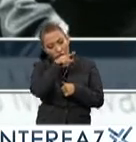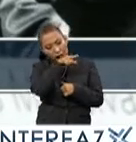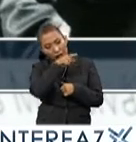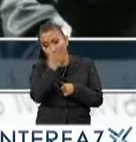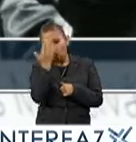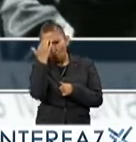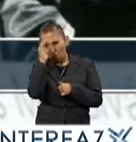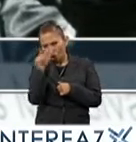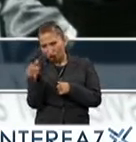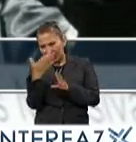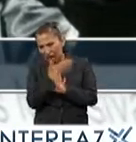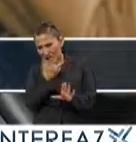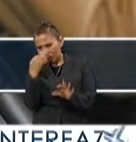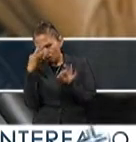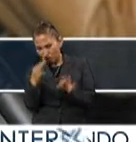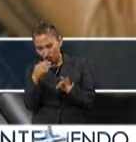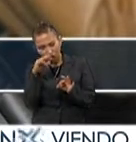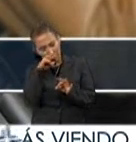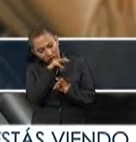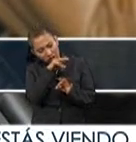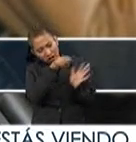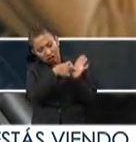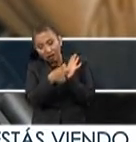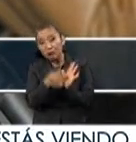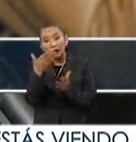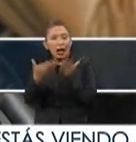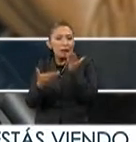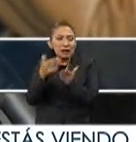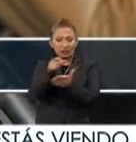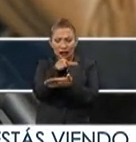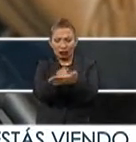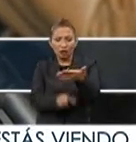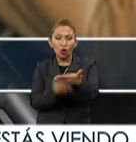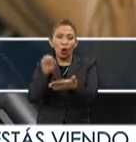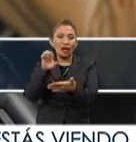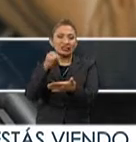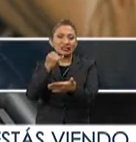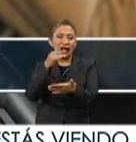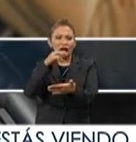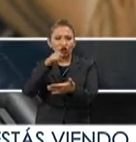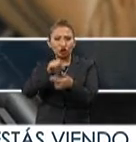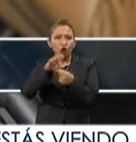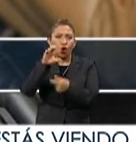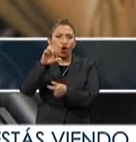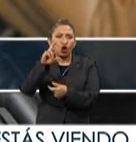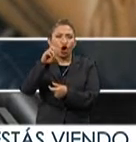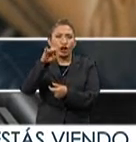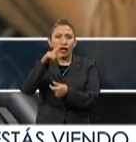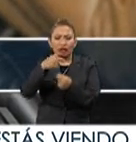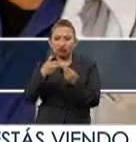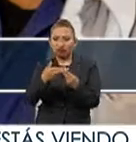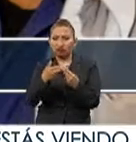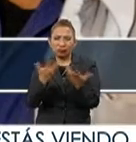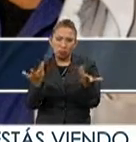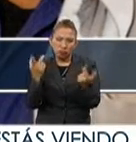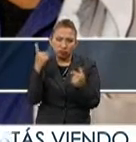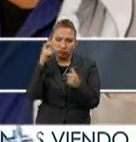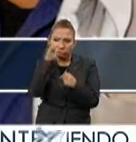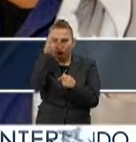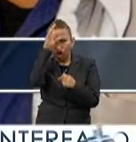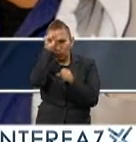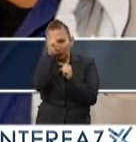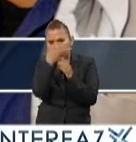lo vieron con una presencia constante, porque a veces hay textos o ensayos o crónicas de una densidad, digamos,